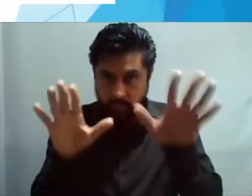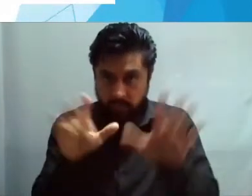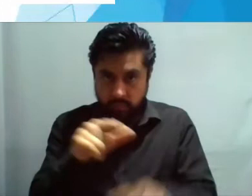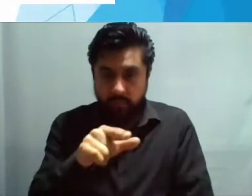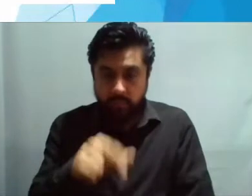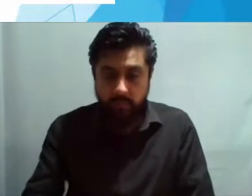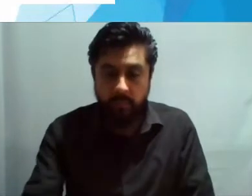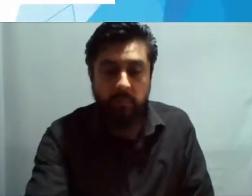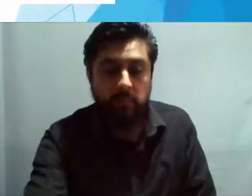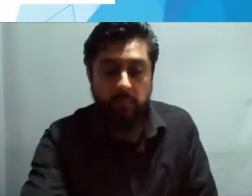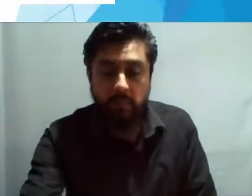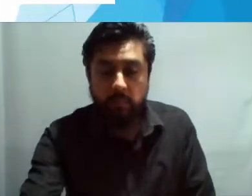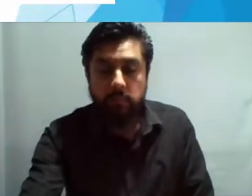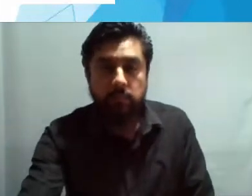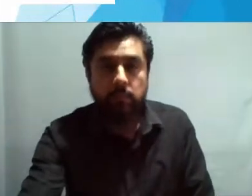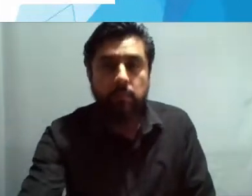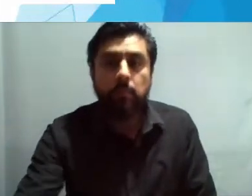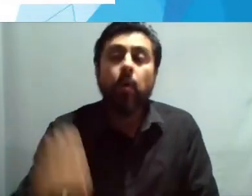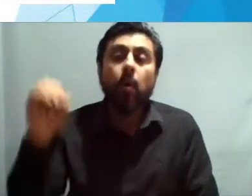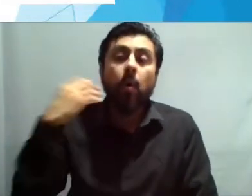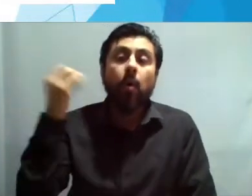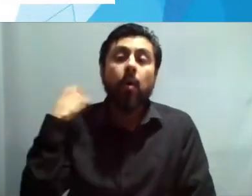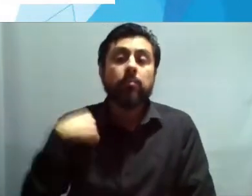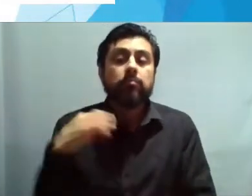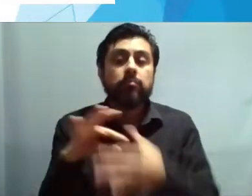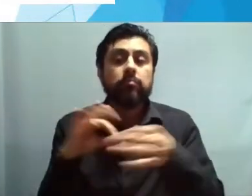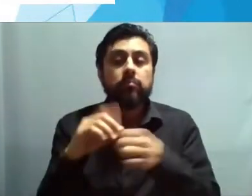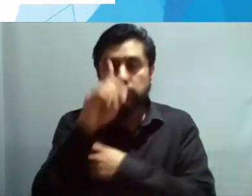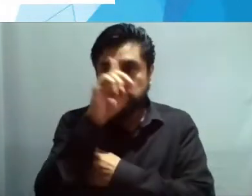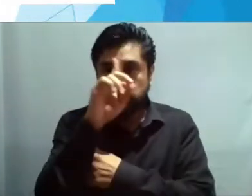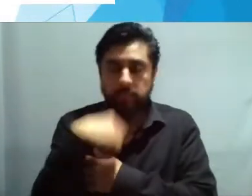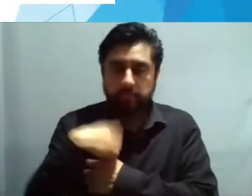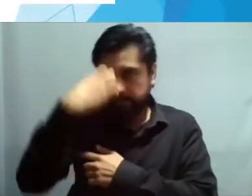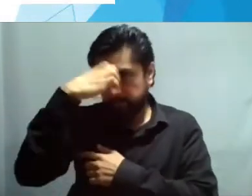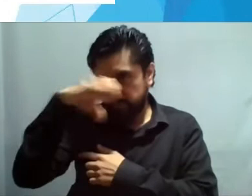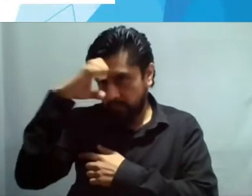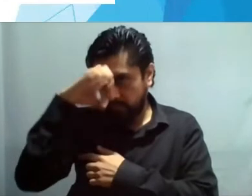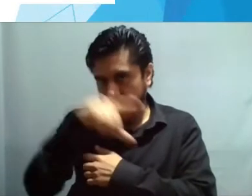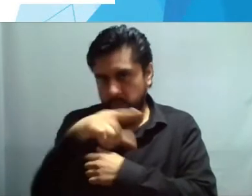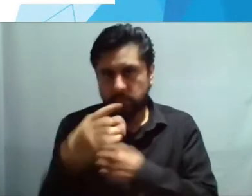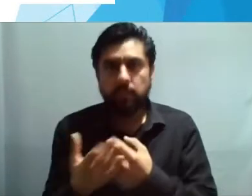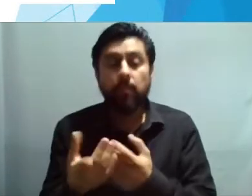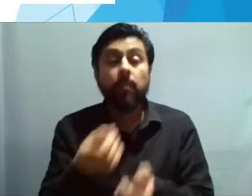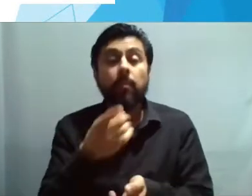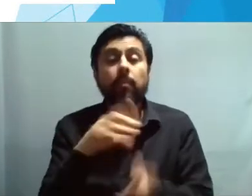estas pláticas, pues, es compartir lo poco que sé, mi experiencia, pero si me dijeran,